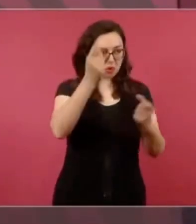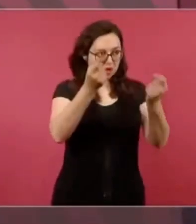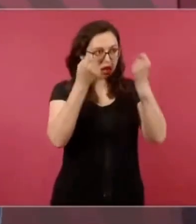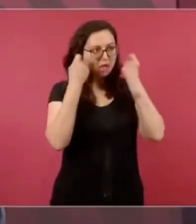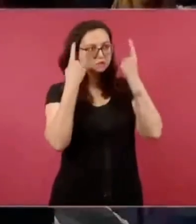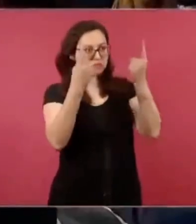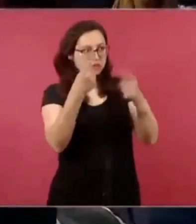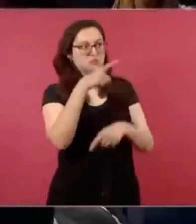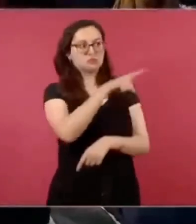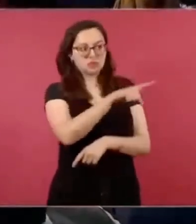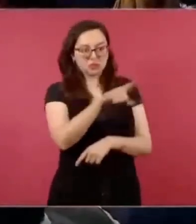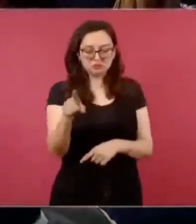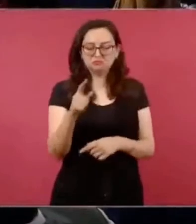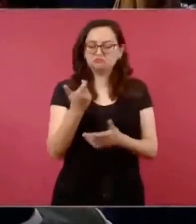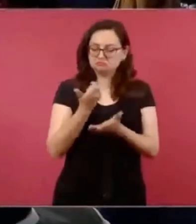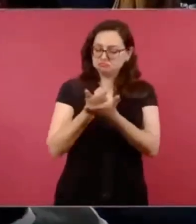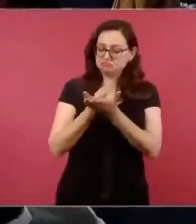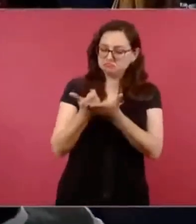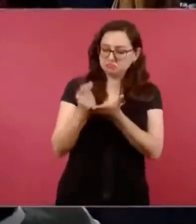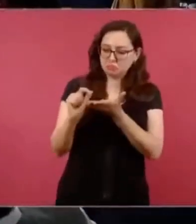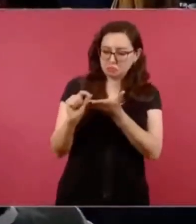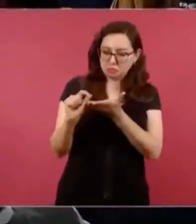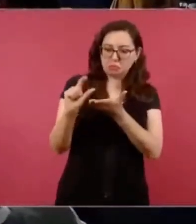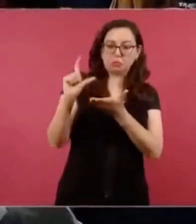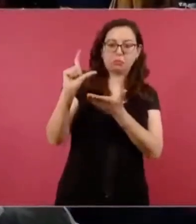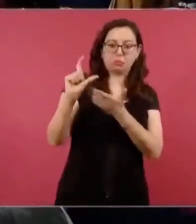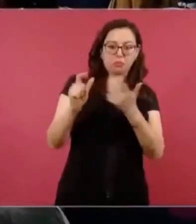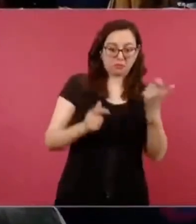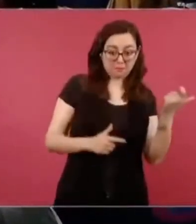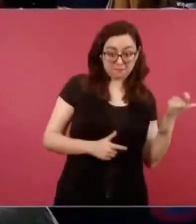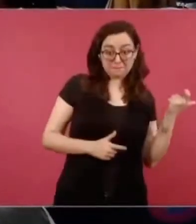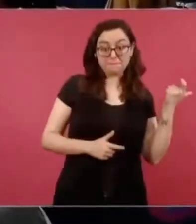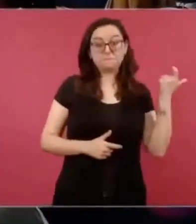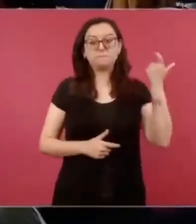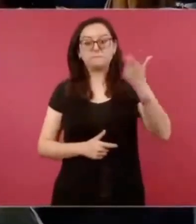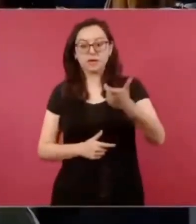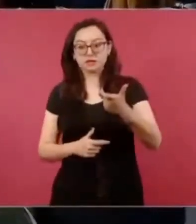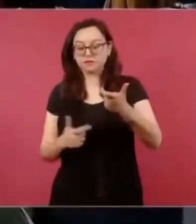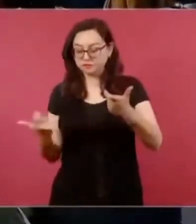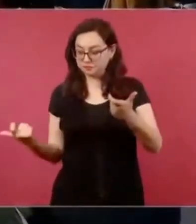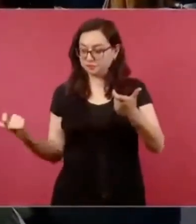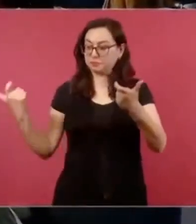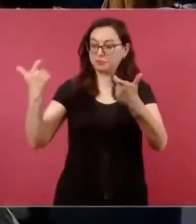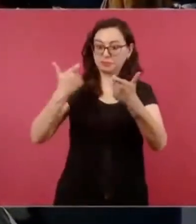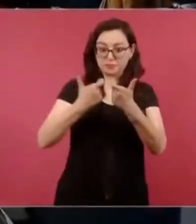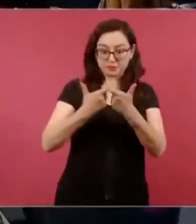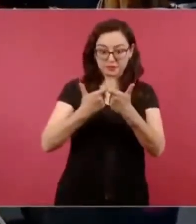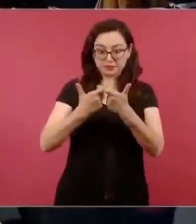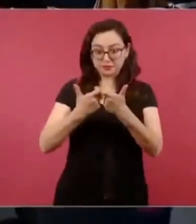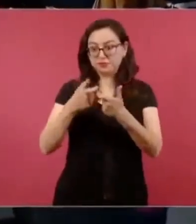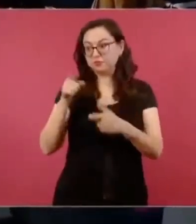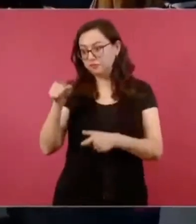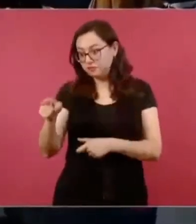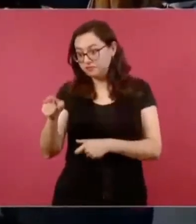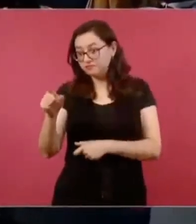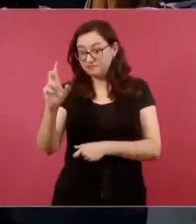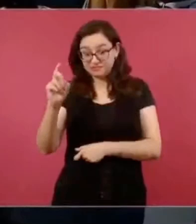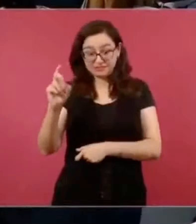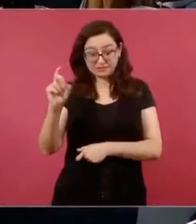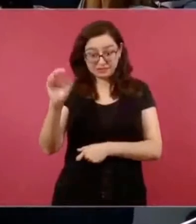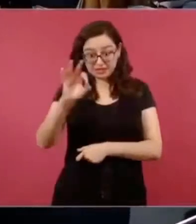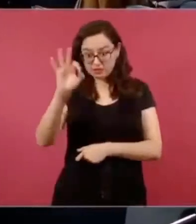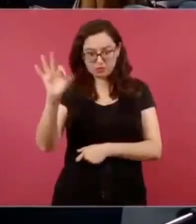Pero aún así, con ese aumento, el que se jubilara ya no iba a recibir el 30,